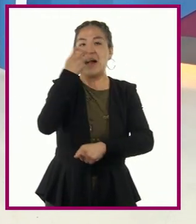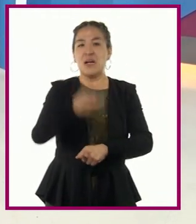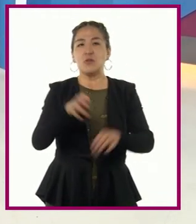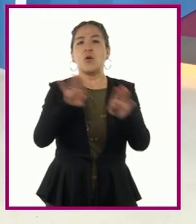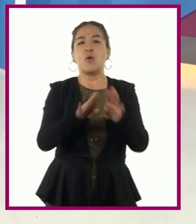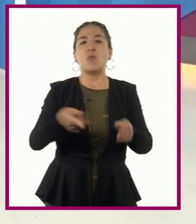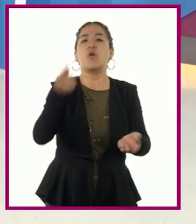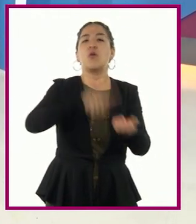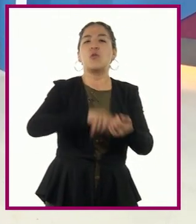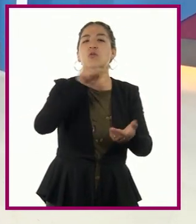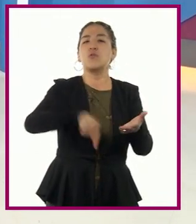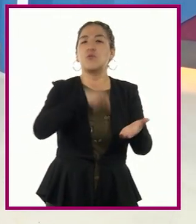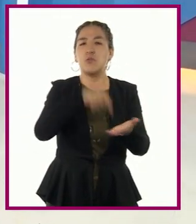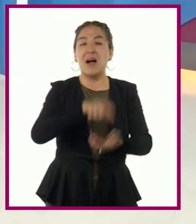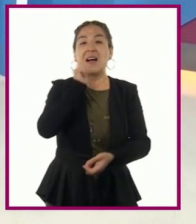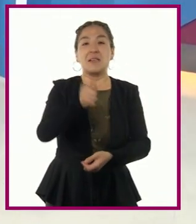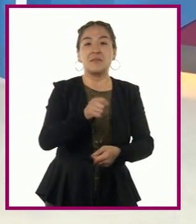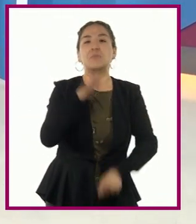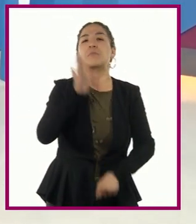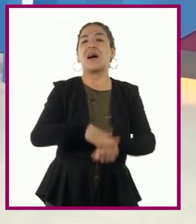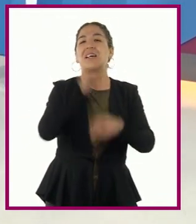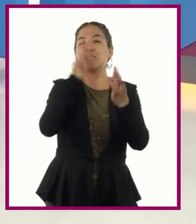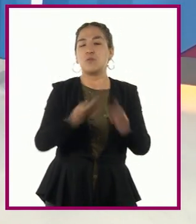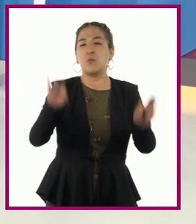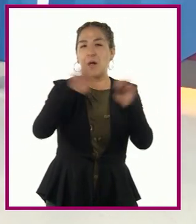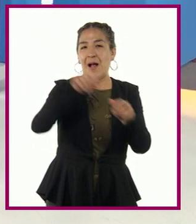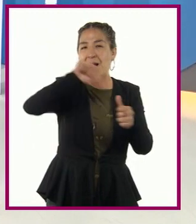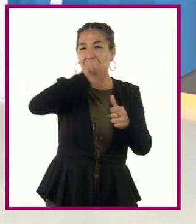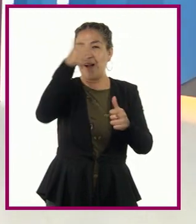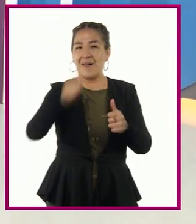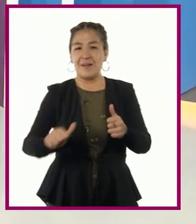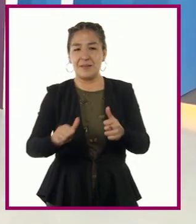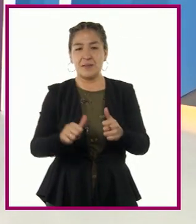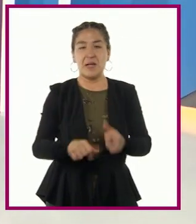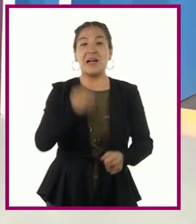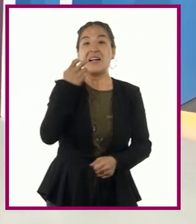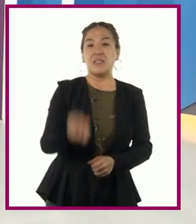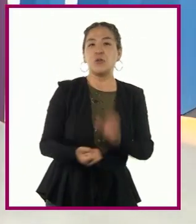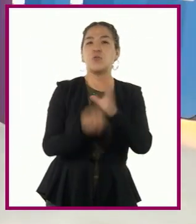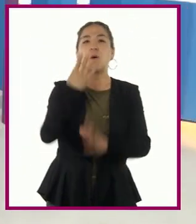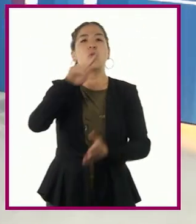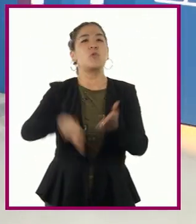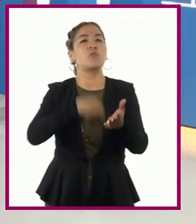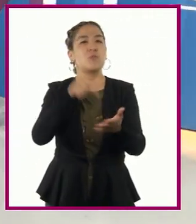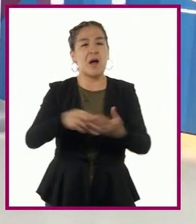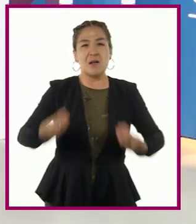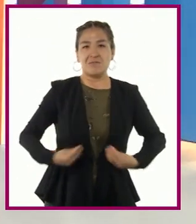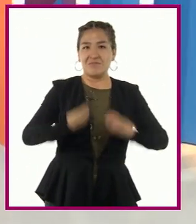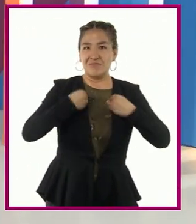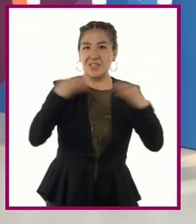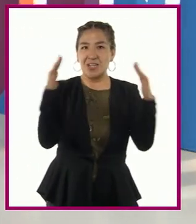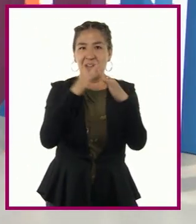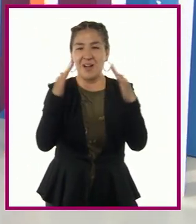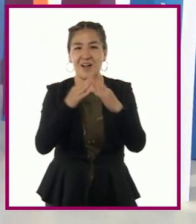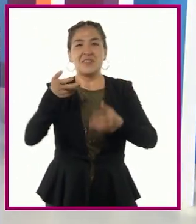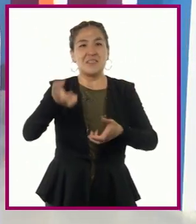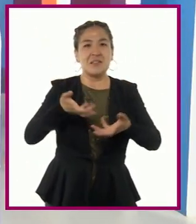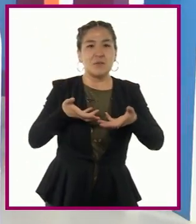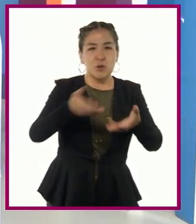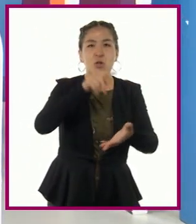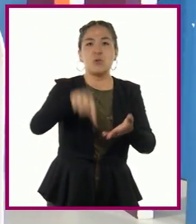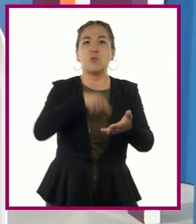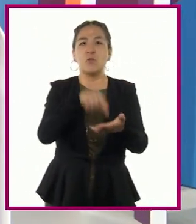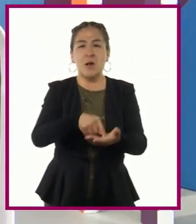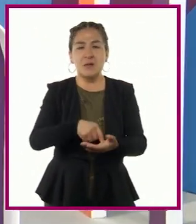colonial, cobran importancia las artes menores. Las nuevas residencias señoriales de la capital y de la